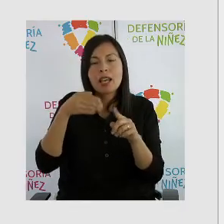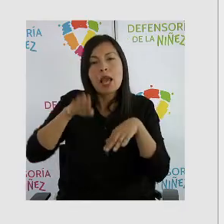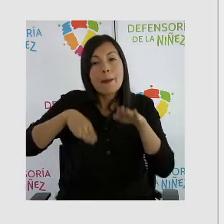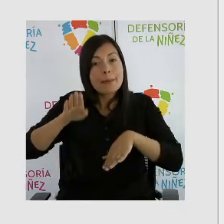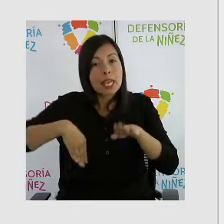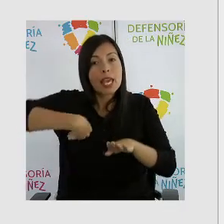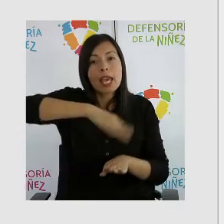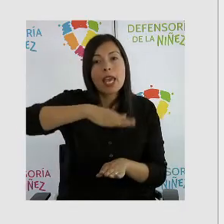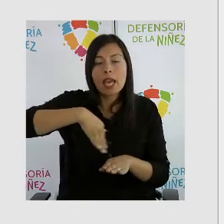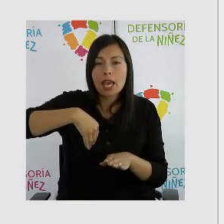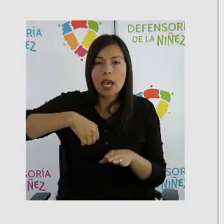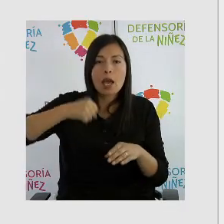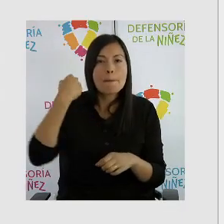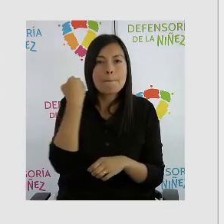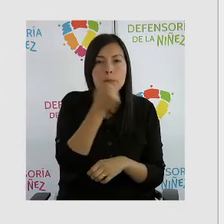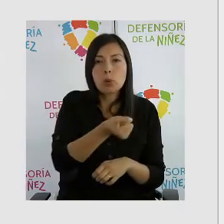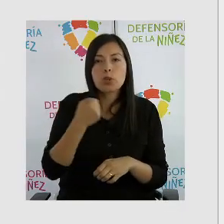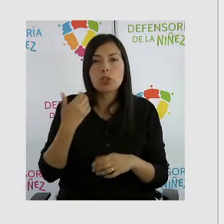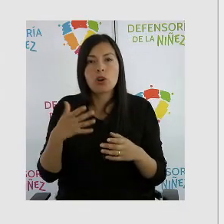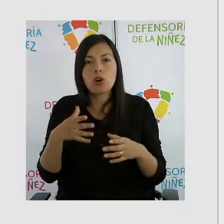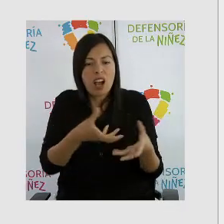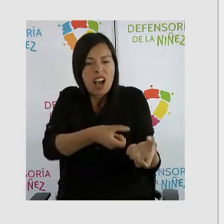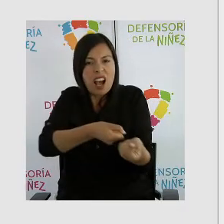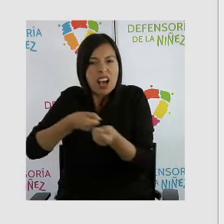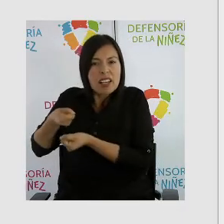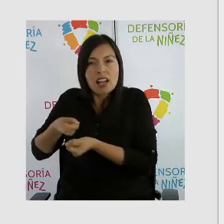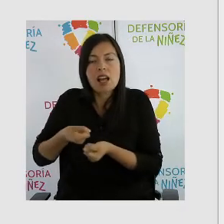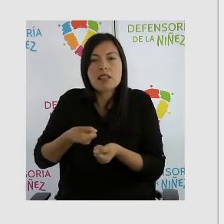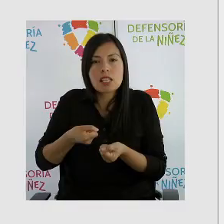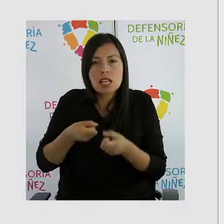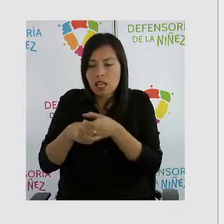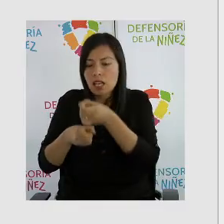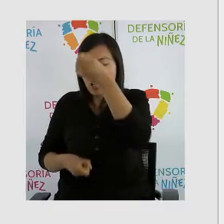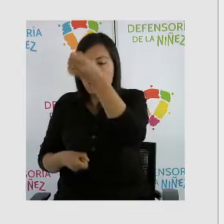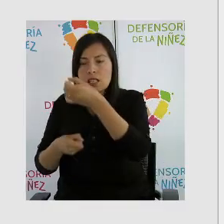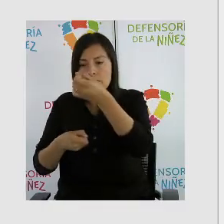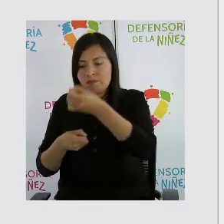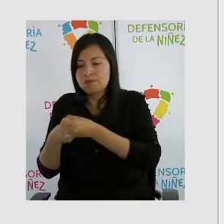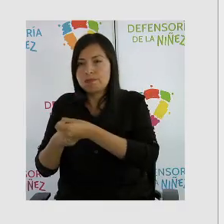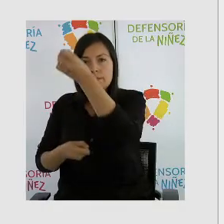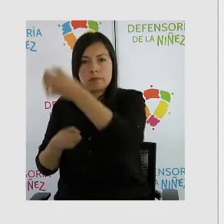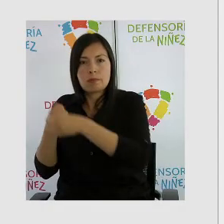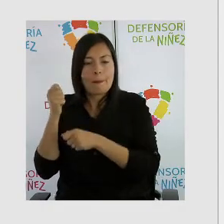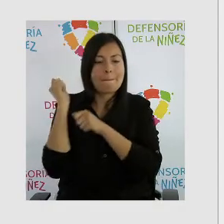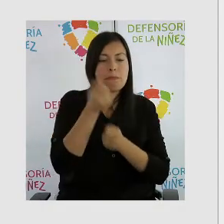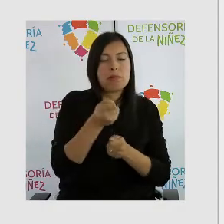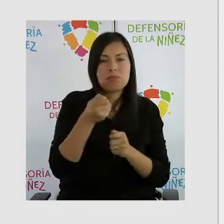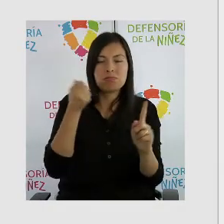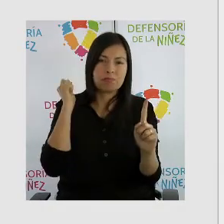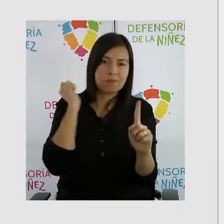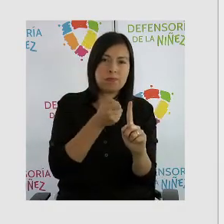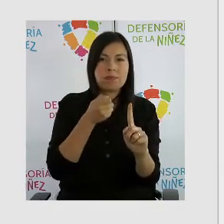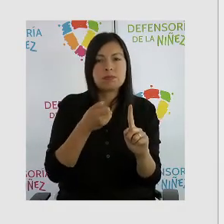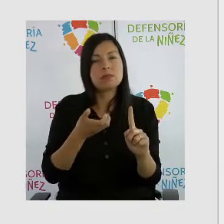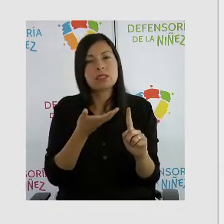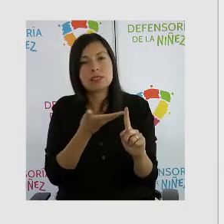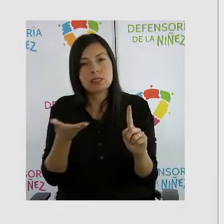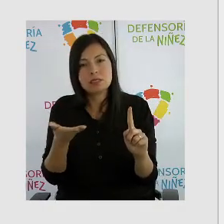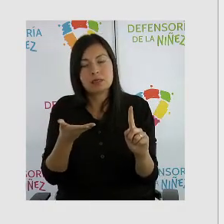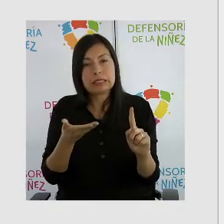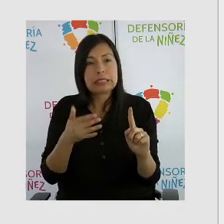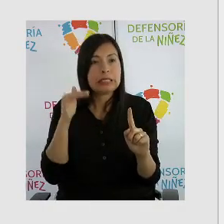puño, arrastre, golpes con la luma, que es bastón retráctil más formalmente